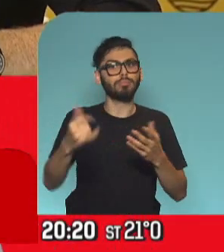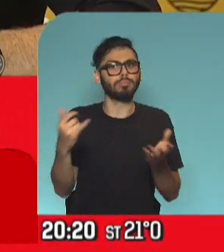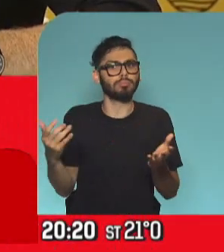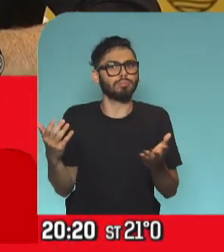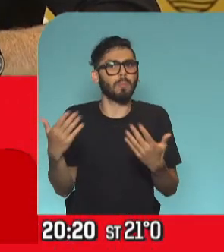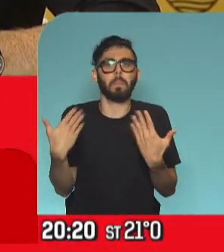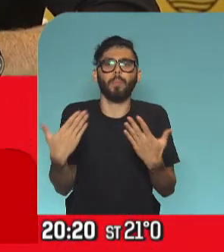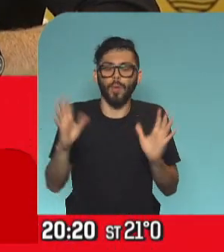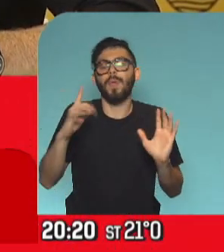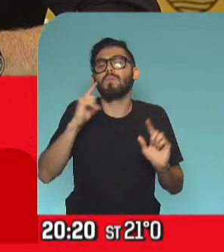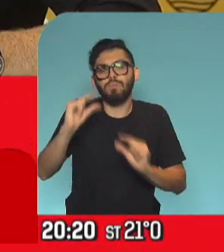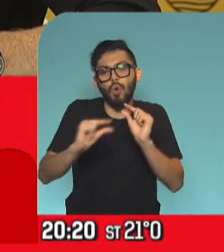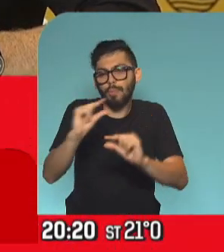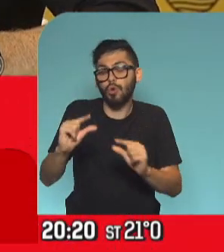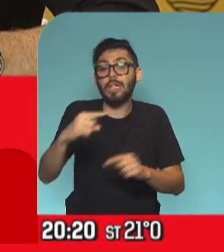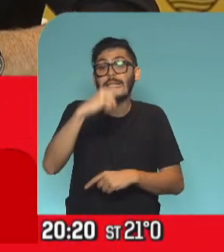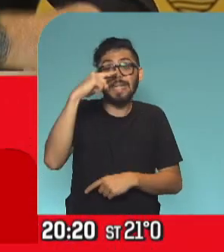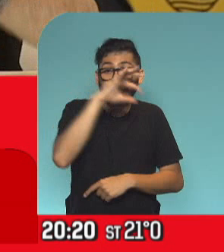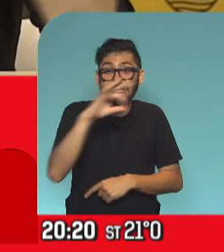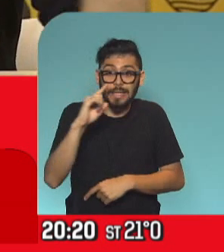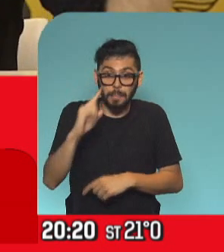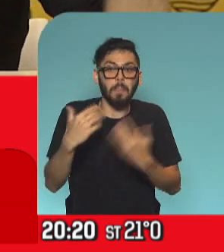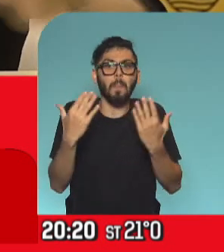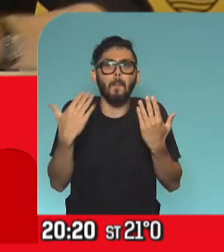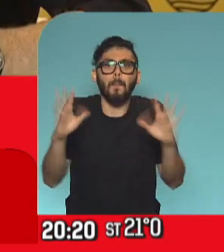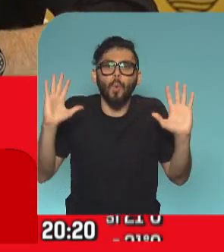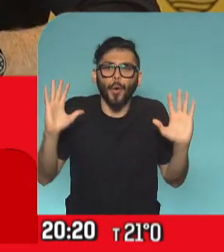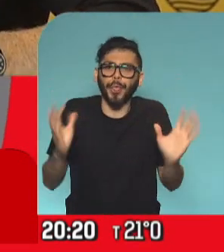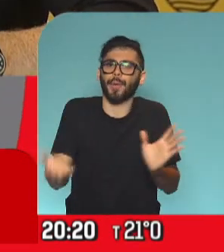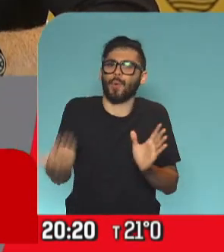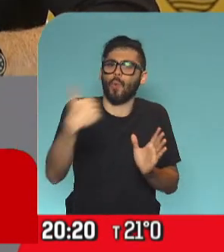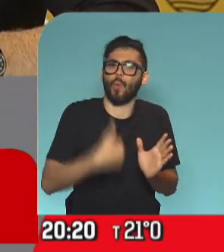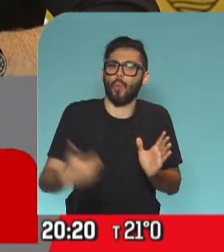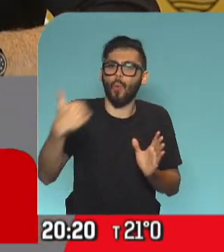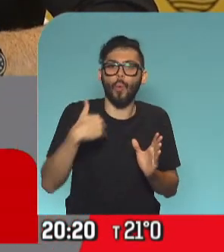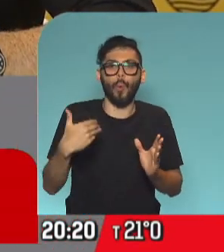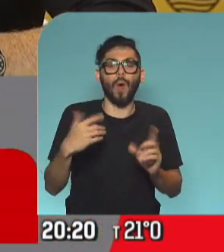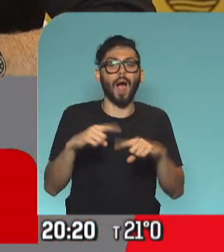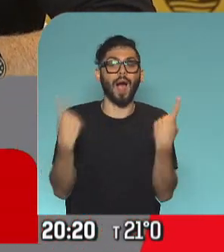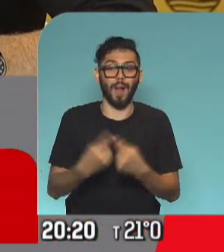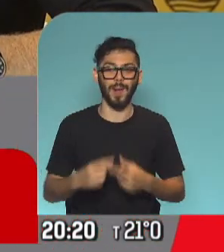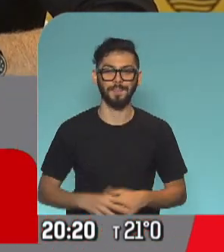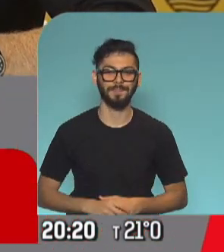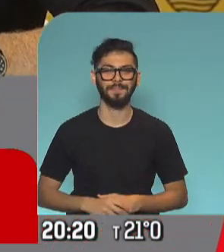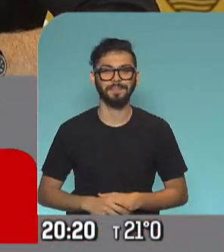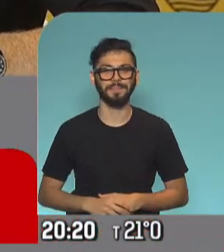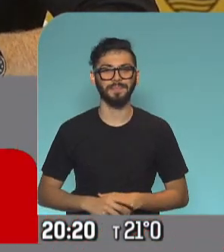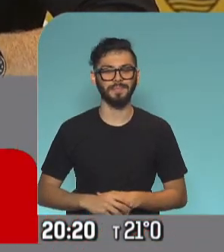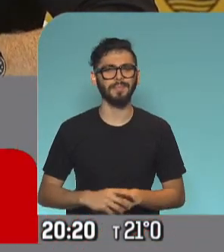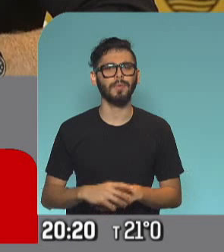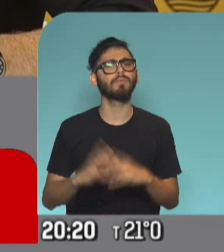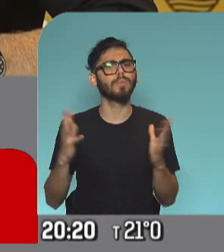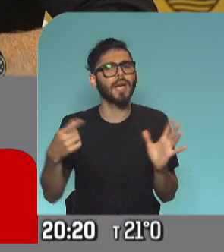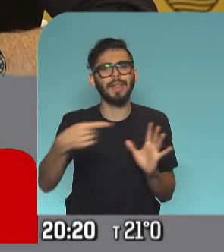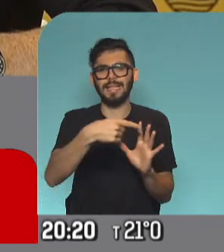de modo gradual, progresivo, a volver a las aulas de modo presencial. No solo eso, sino que después de la reunión esta semana